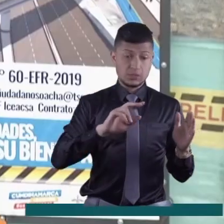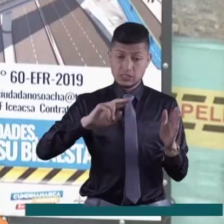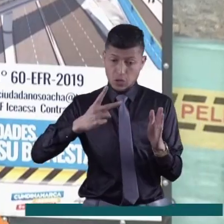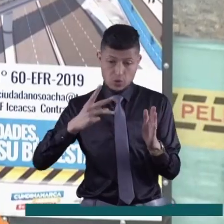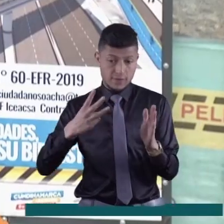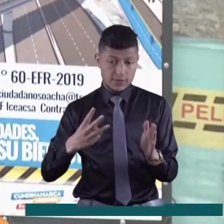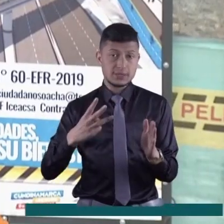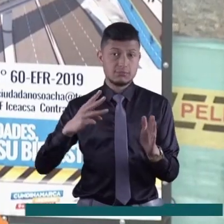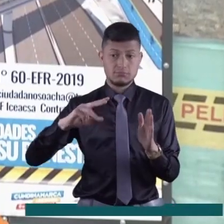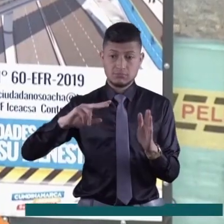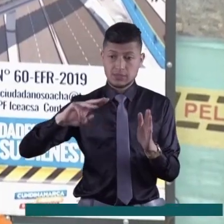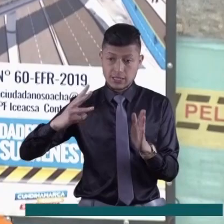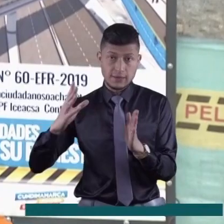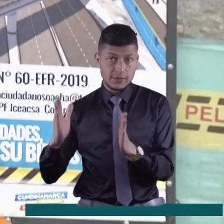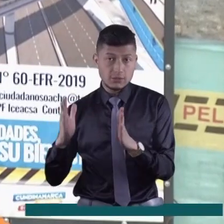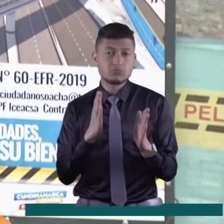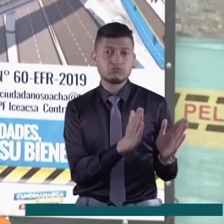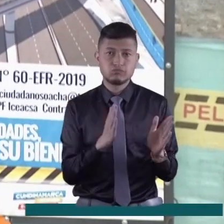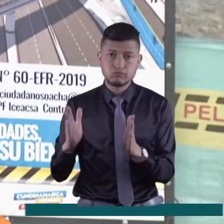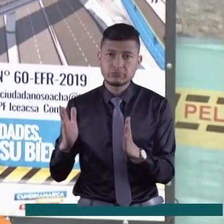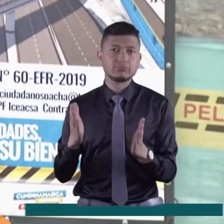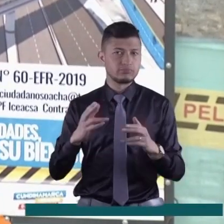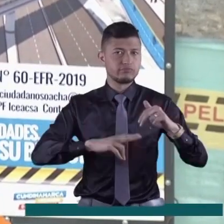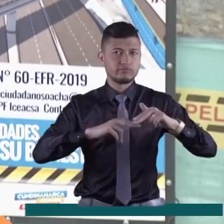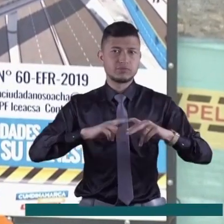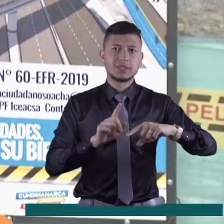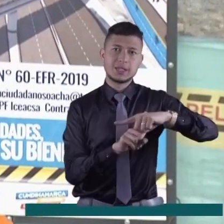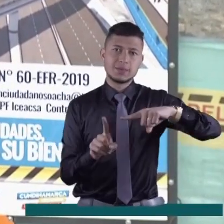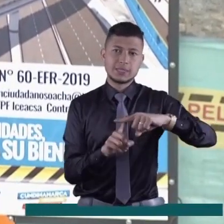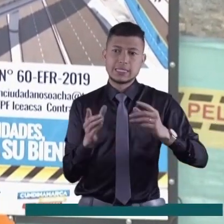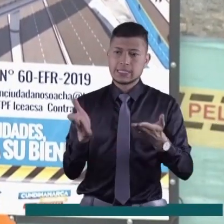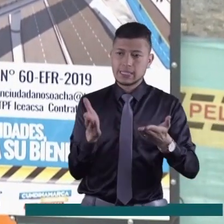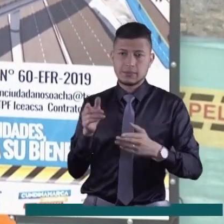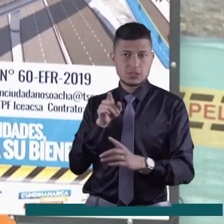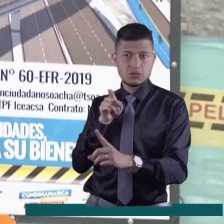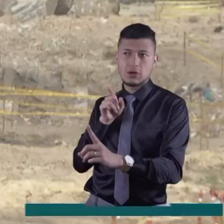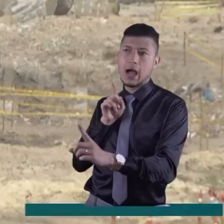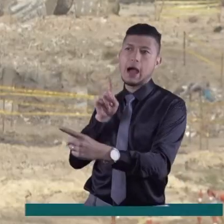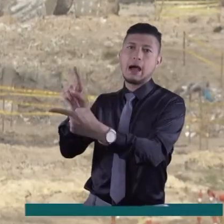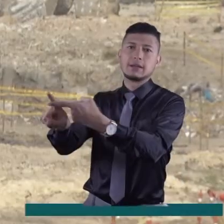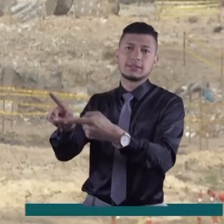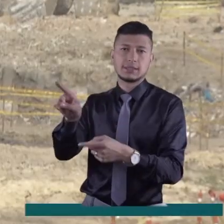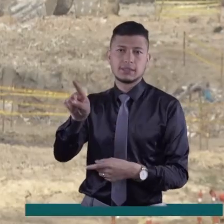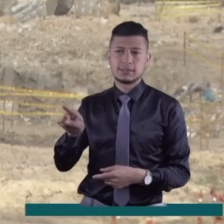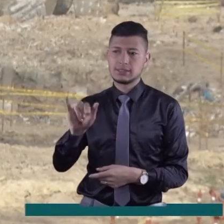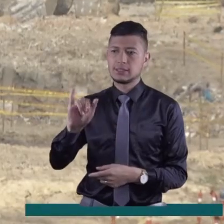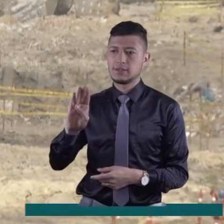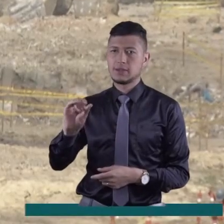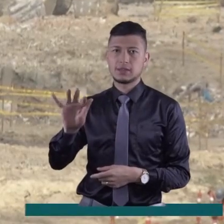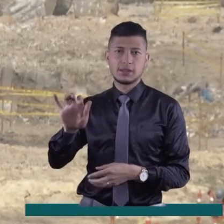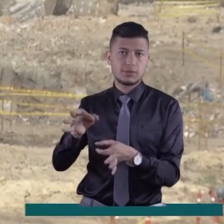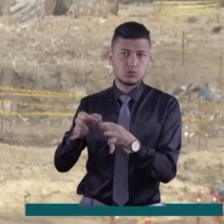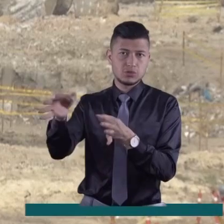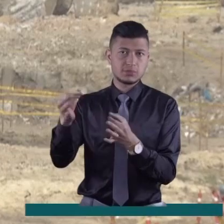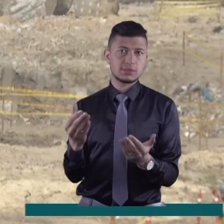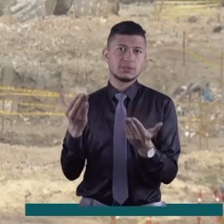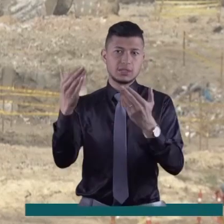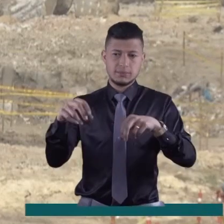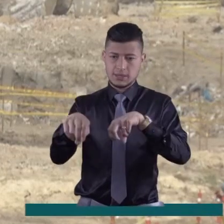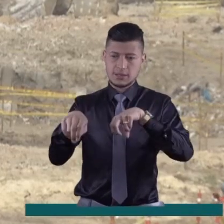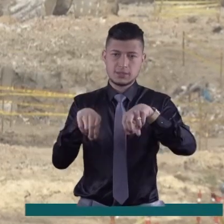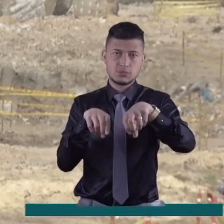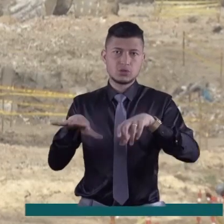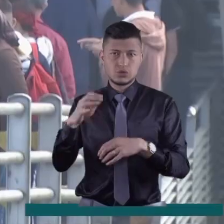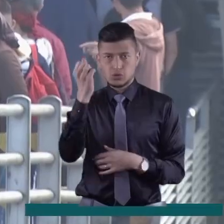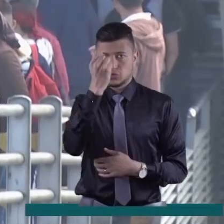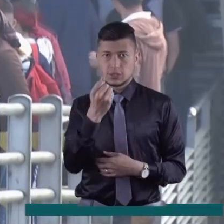Soacha. Se espera que este servicio se extienda hasta la entrada al municipio de Cibaté y así mejore las opciones de transporte para los habitantes